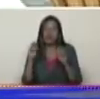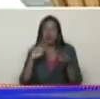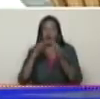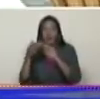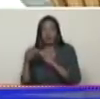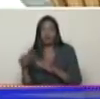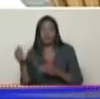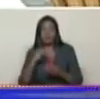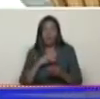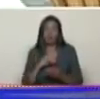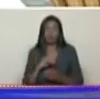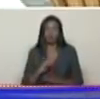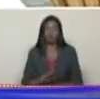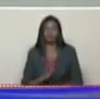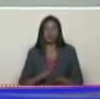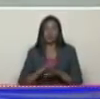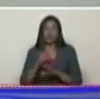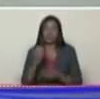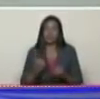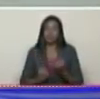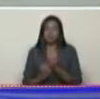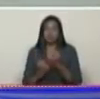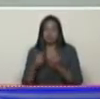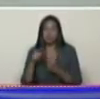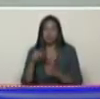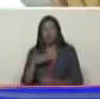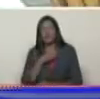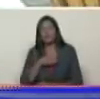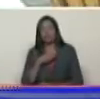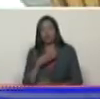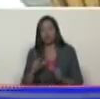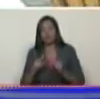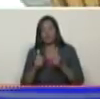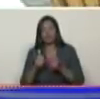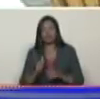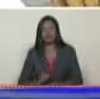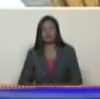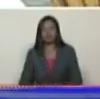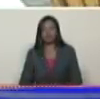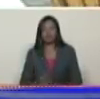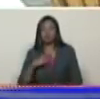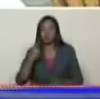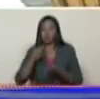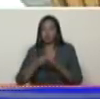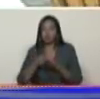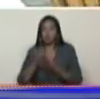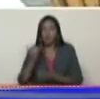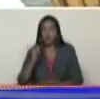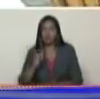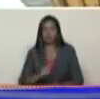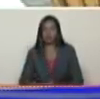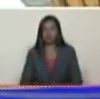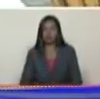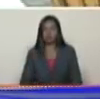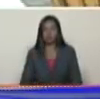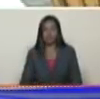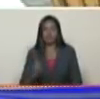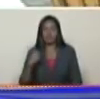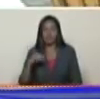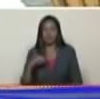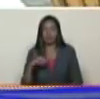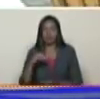menos, porque sé el peso de las bases de misiones. Los recursos los tengo. Y eso implica